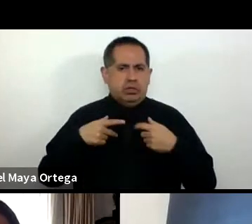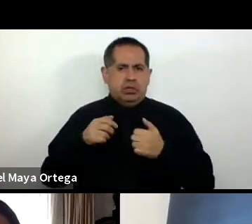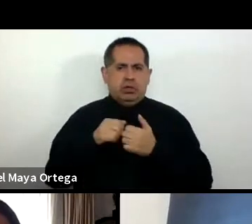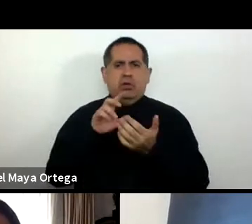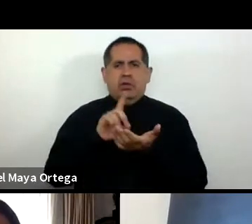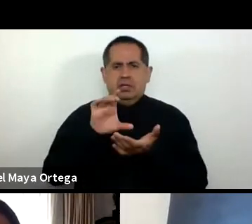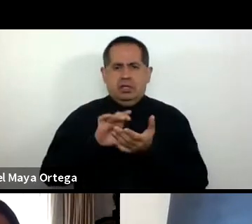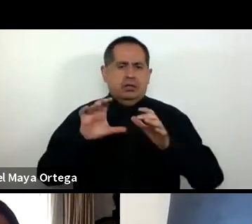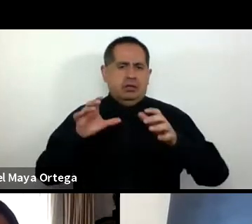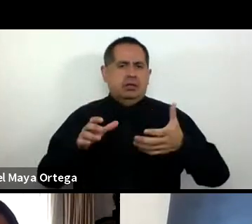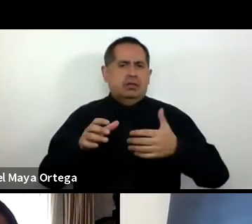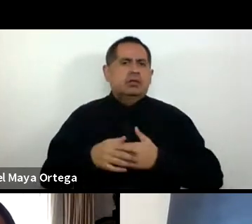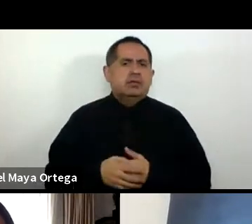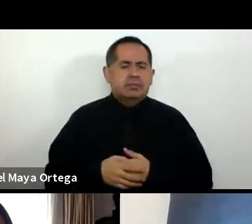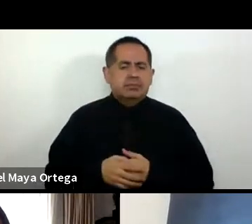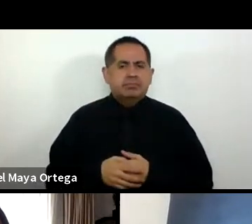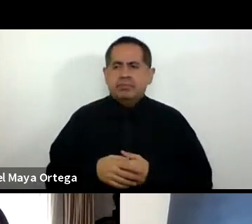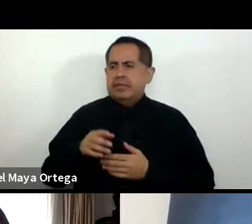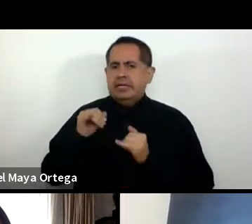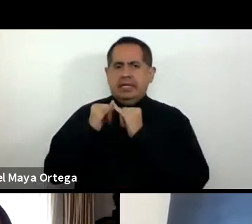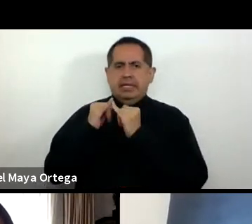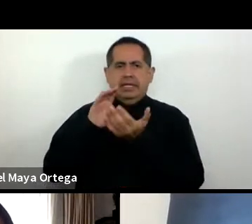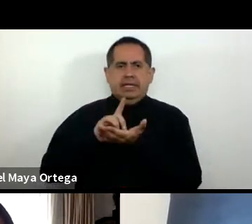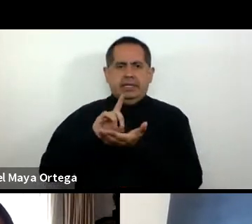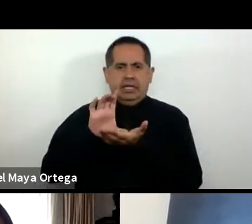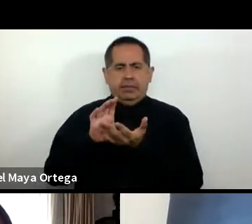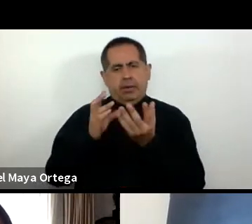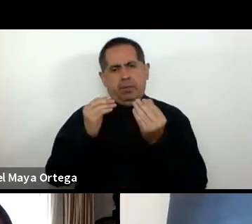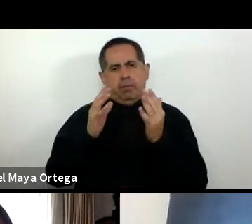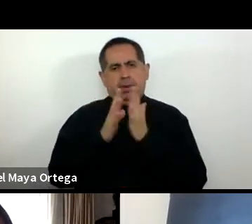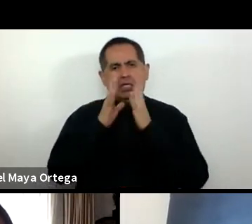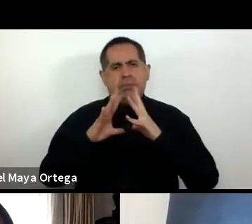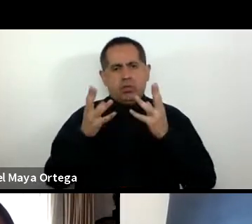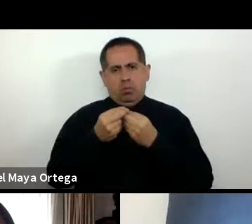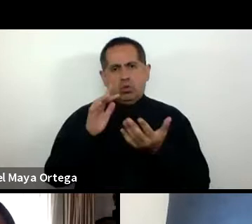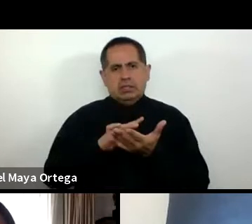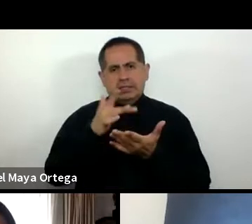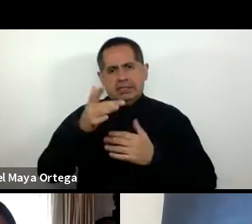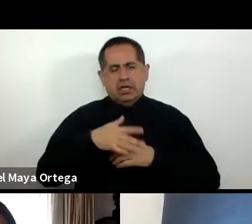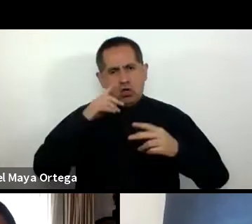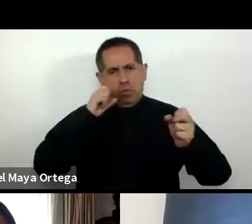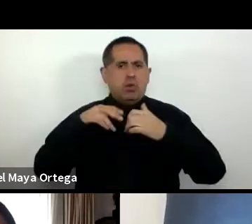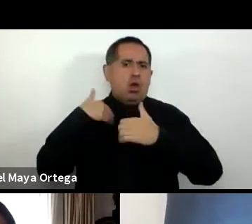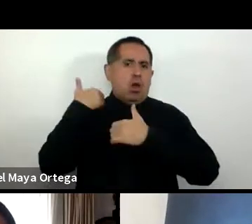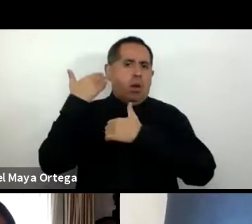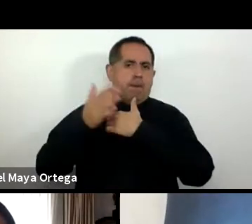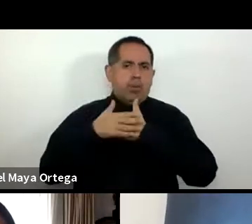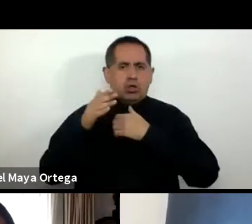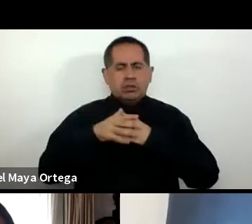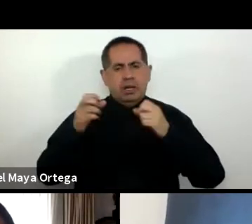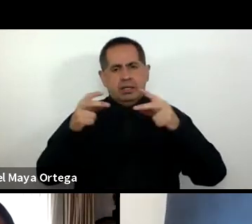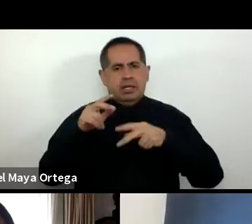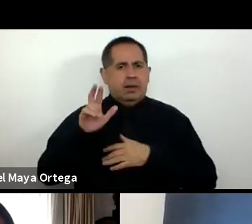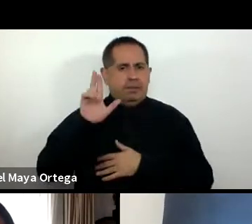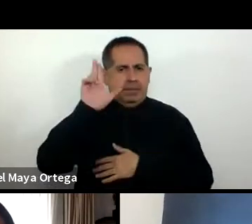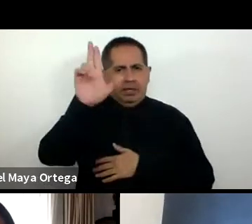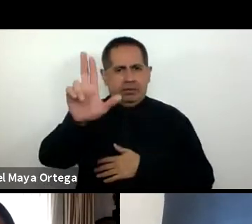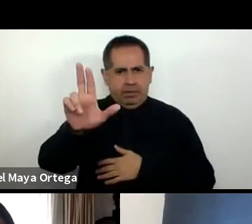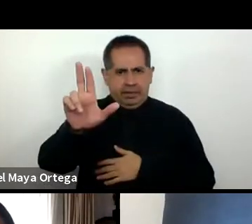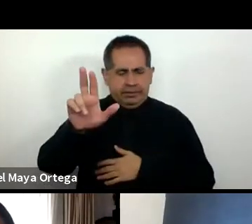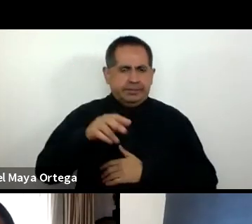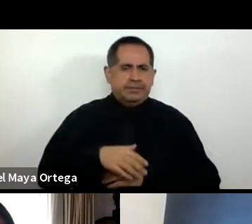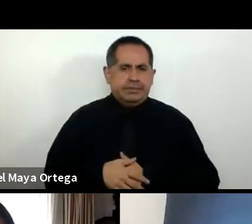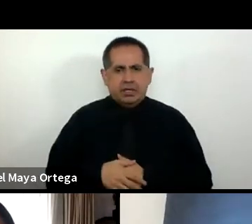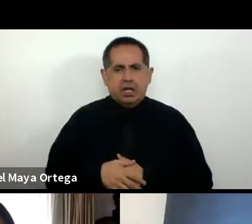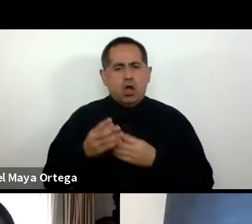con discapacidad. A nombre del instituto les agradecemos su participación y nos vemos en la próxima sesión el próximo